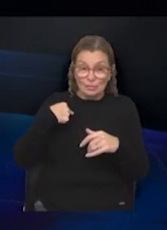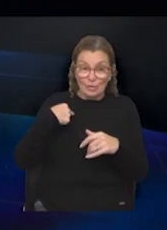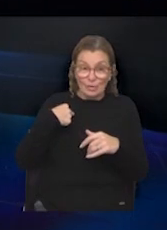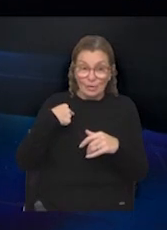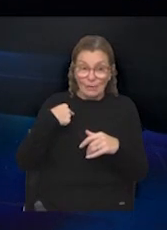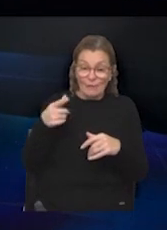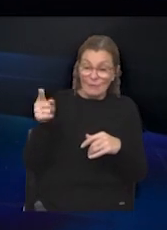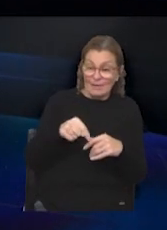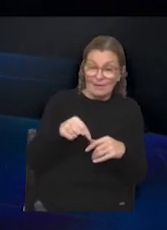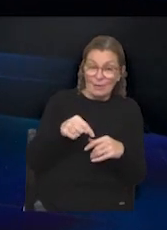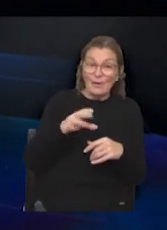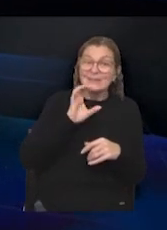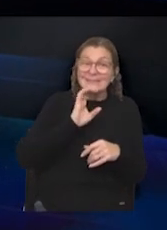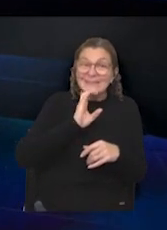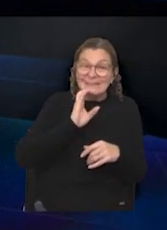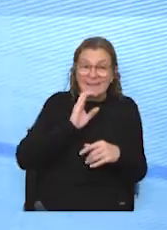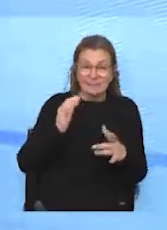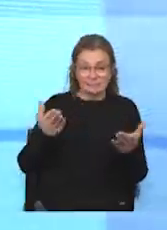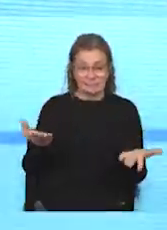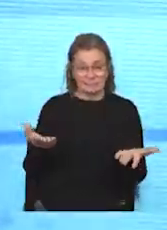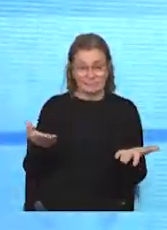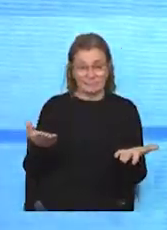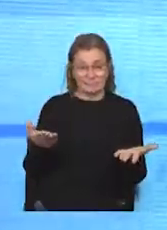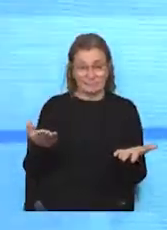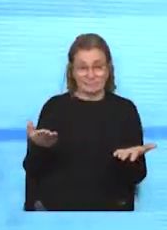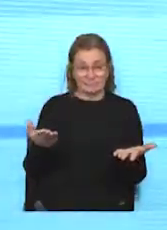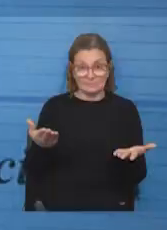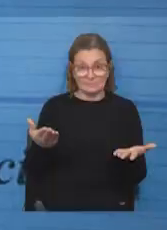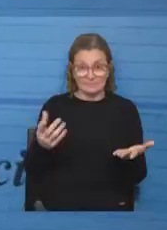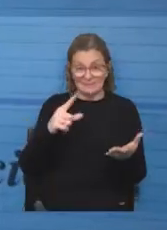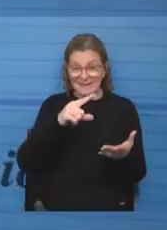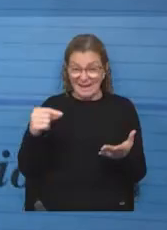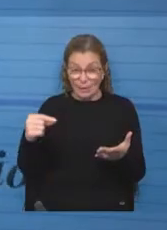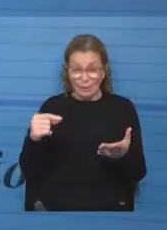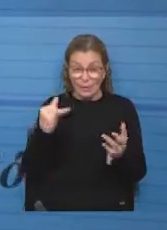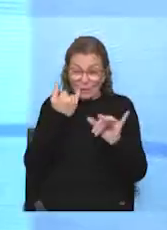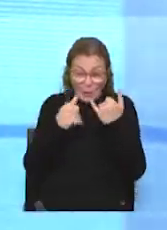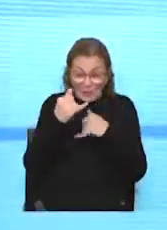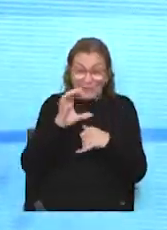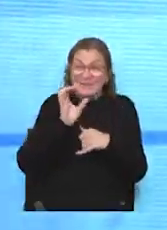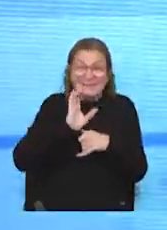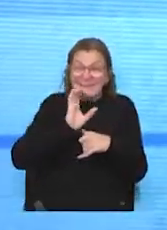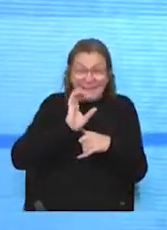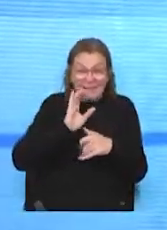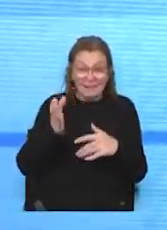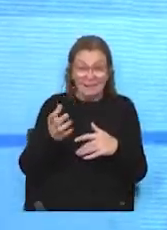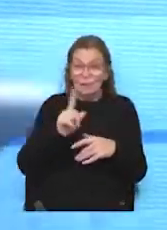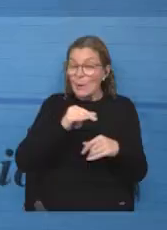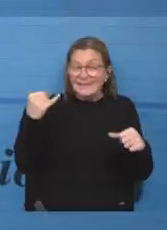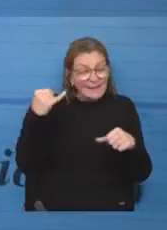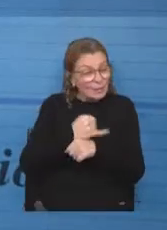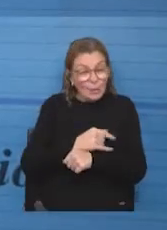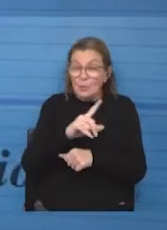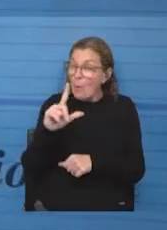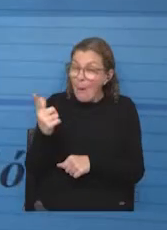con cateto adyacente hacer un chiste del ángulo de Es un chiste y no hay error porque